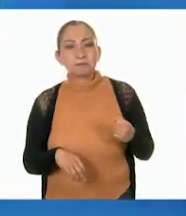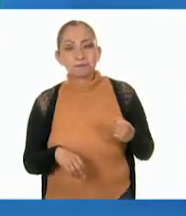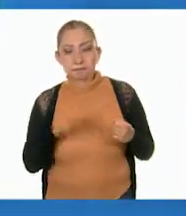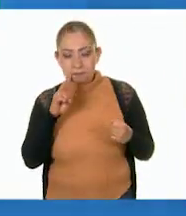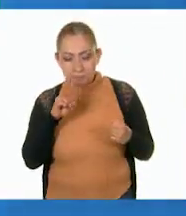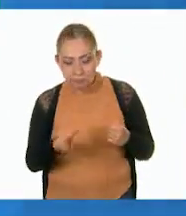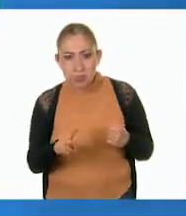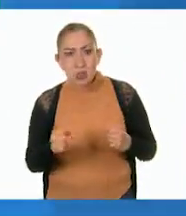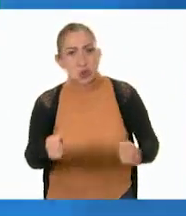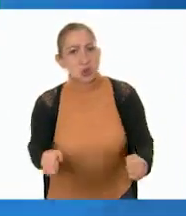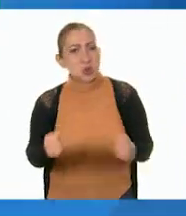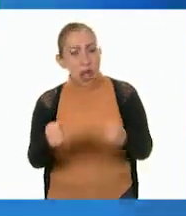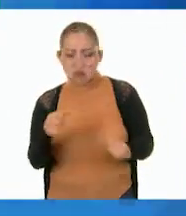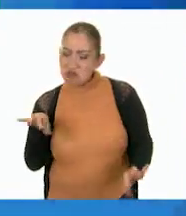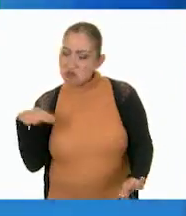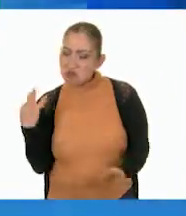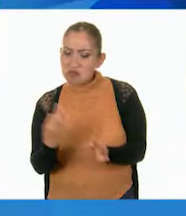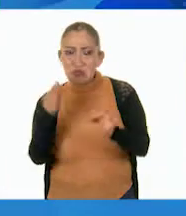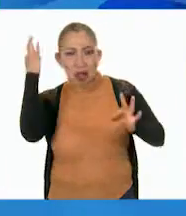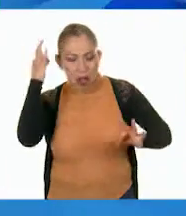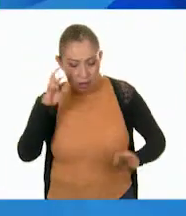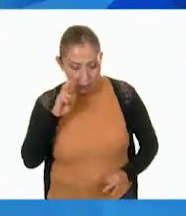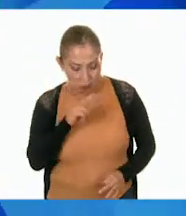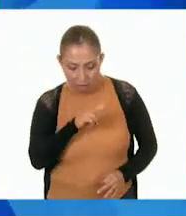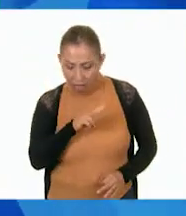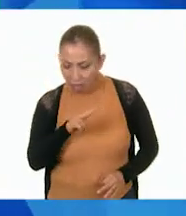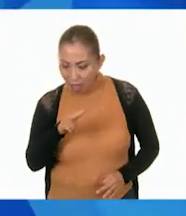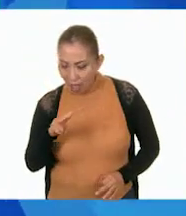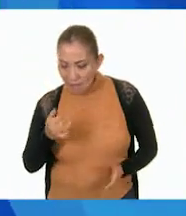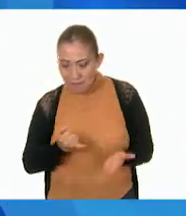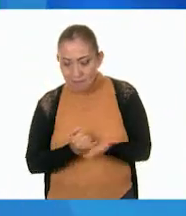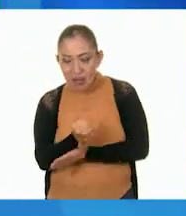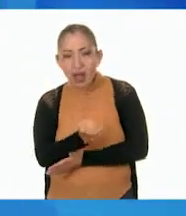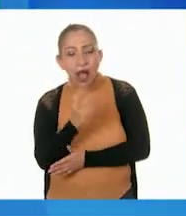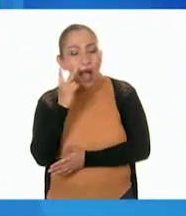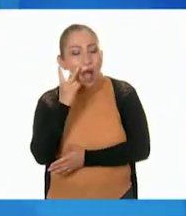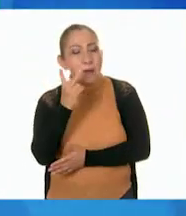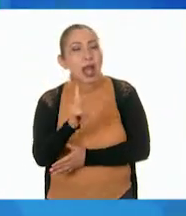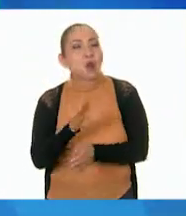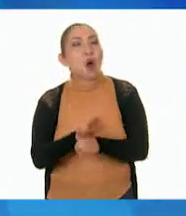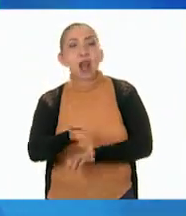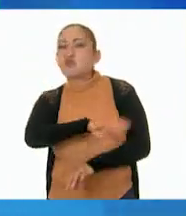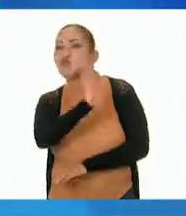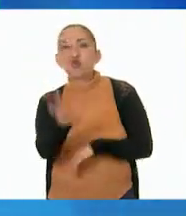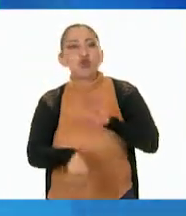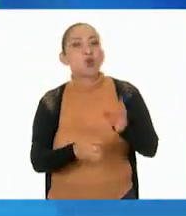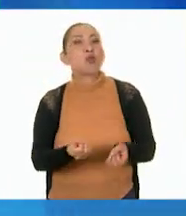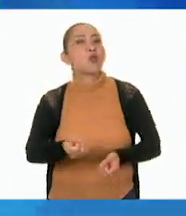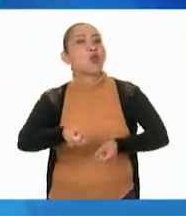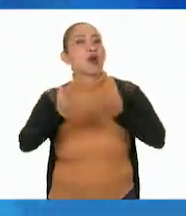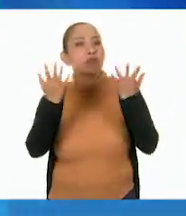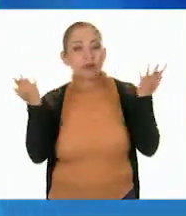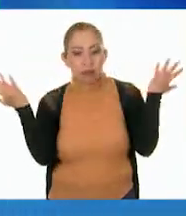Fue un golpe certero. Decidió ver qué es lo que había hecho.